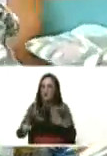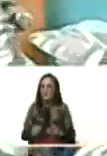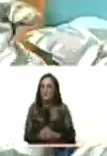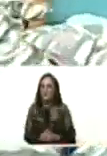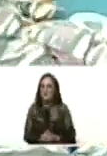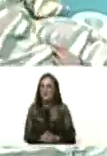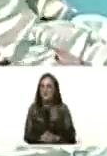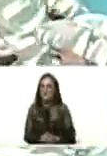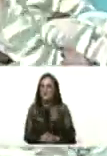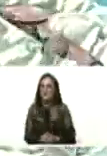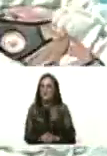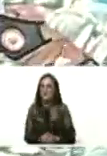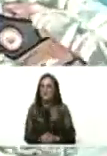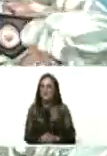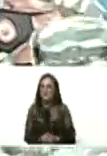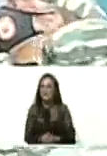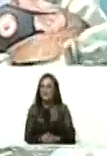amigo.